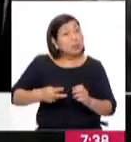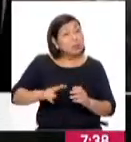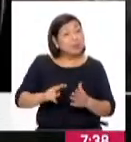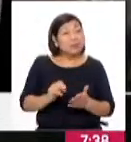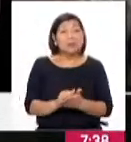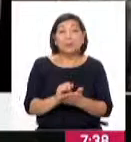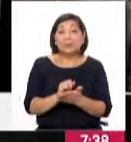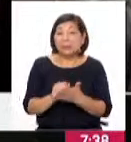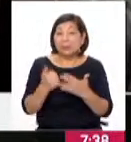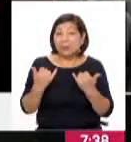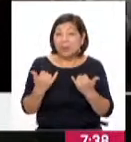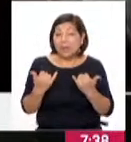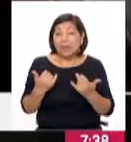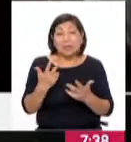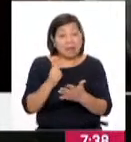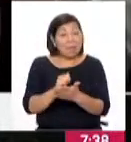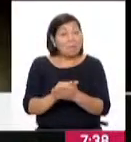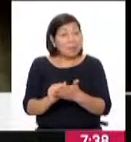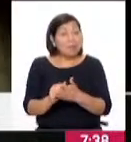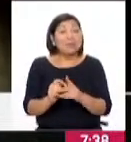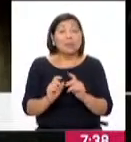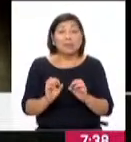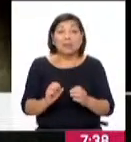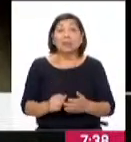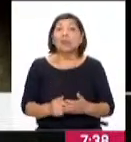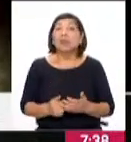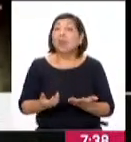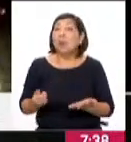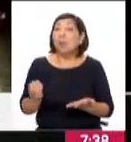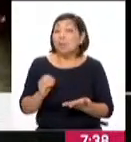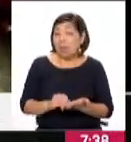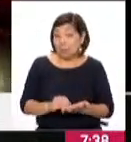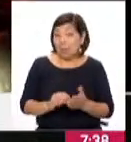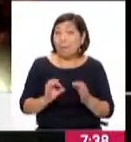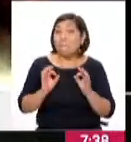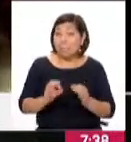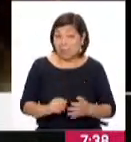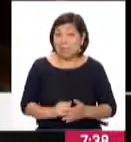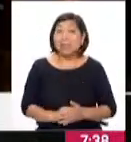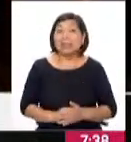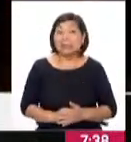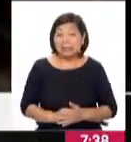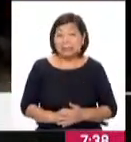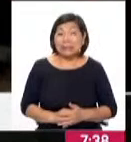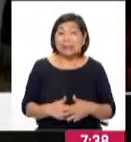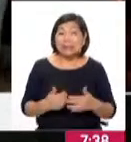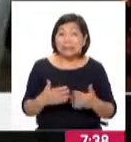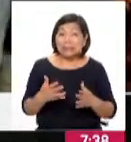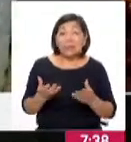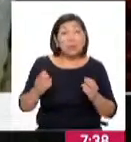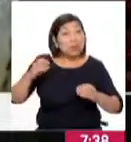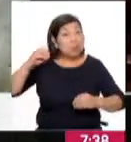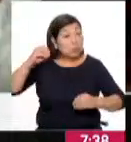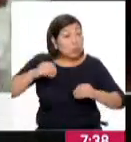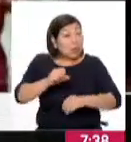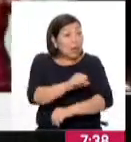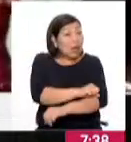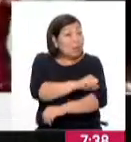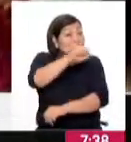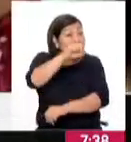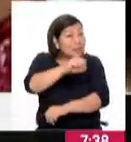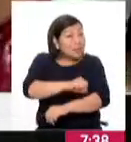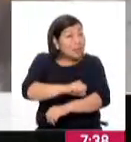lo que llueve en estos tres meses si fuese un año no lo cual lo huele más peligroso porque si si obviamente llueve en la sierra